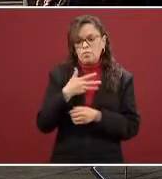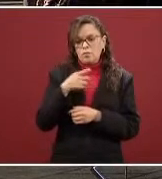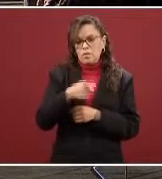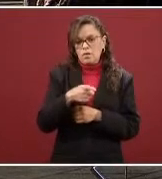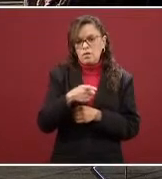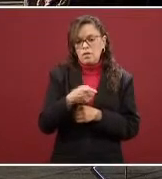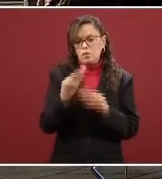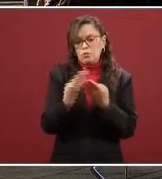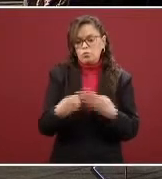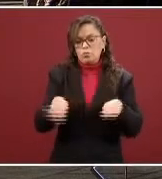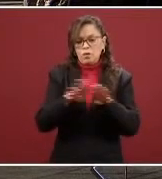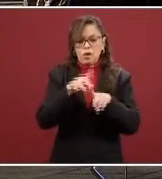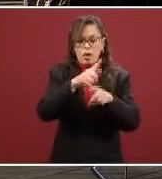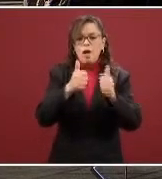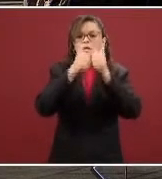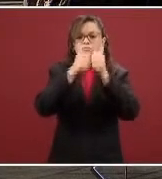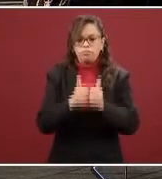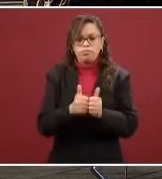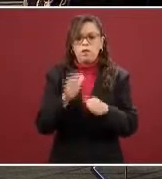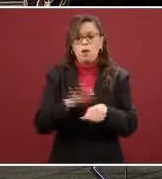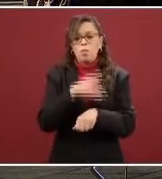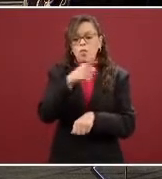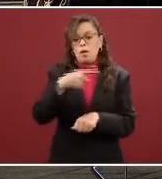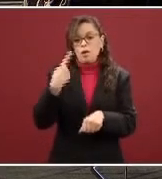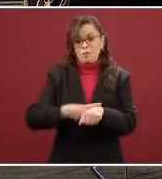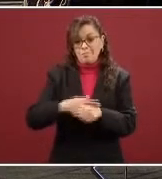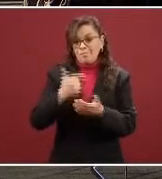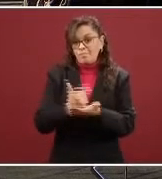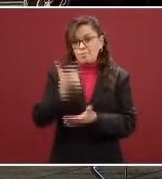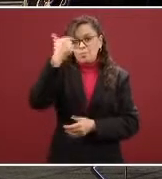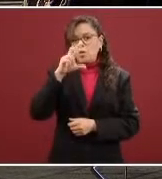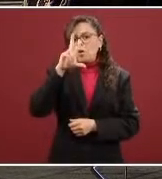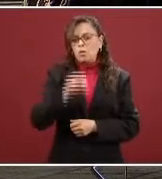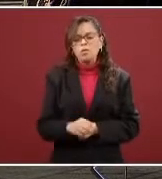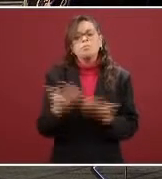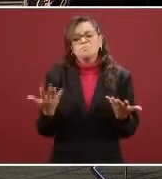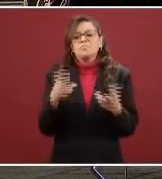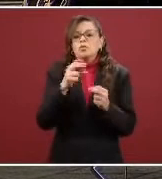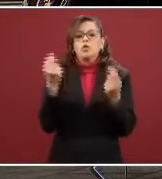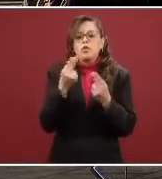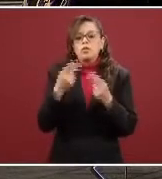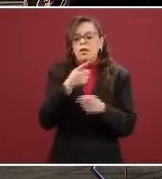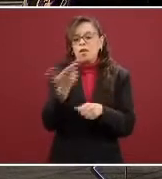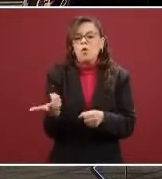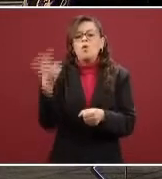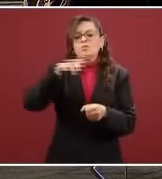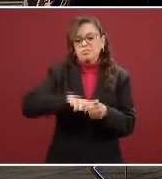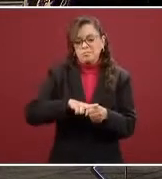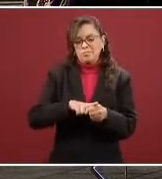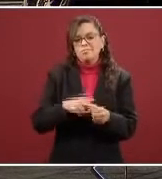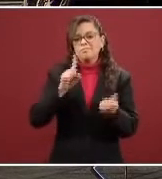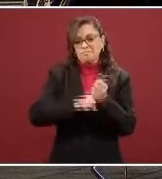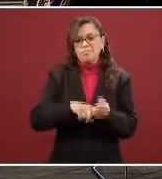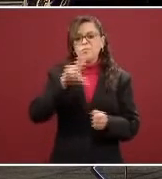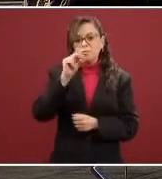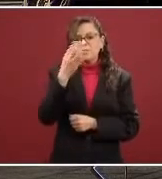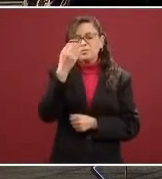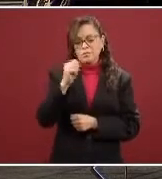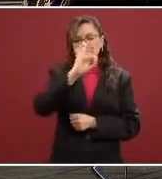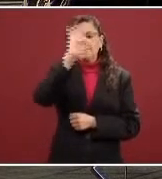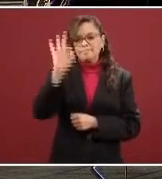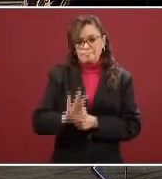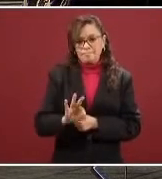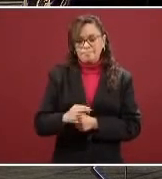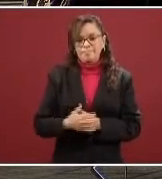su domicilio, que por su enfermedad leve no requieren de estar hospitalizados, son el 89%, y del grupo que